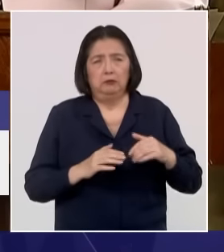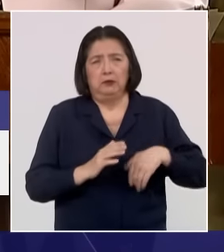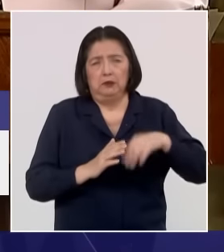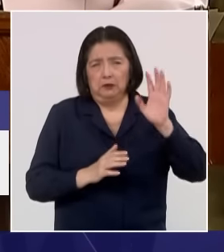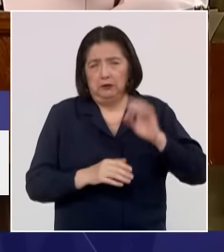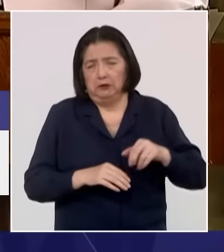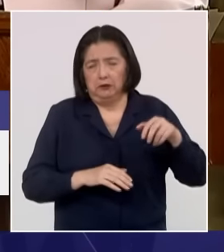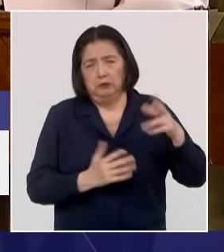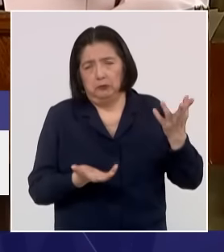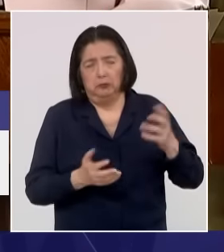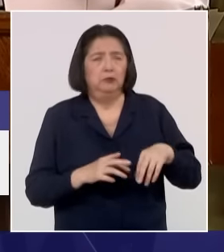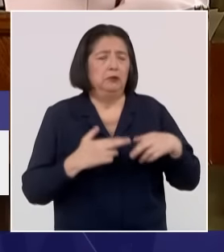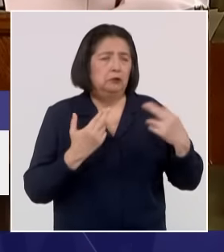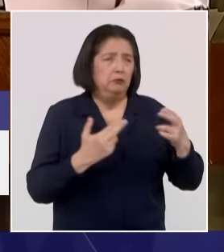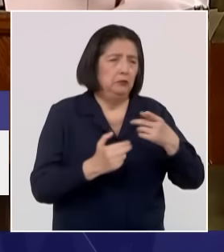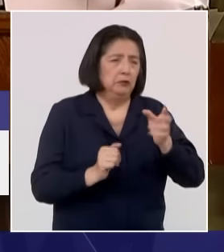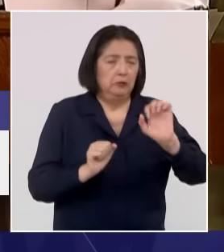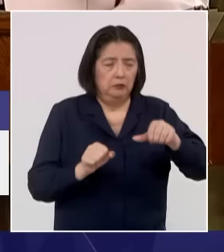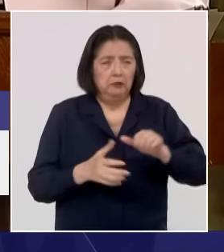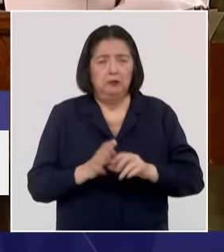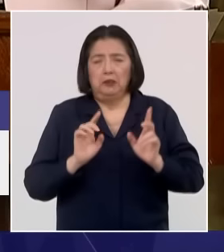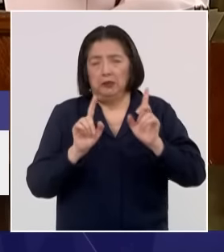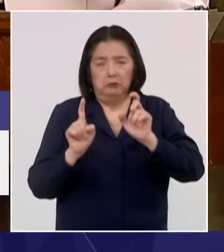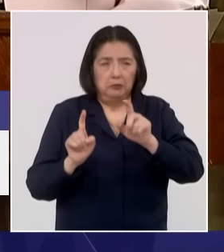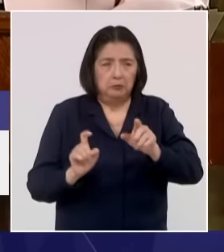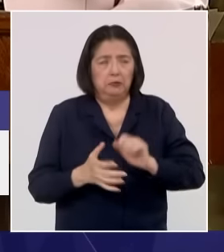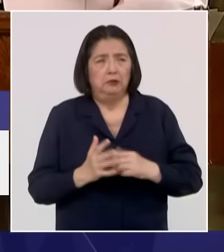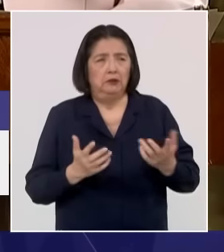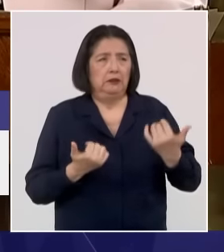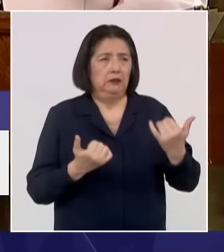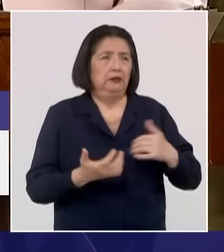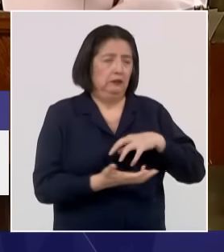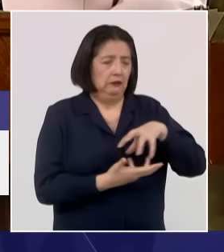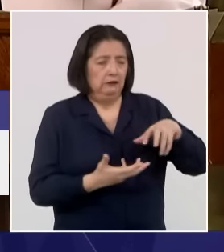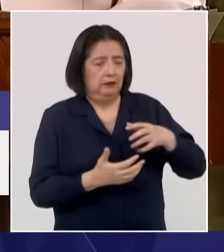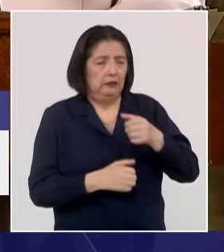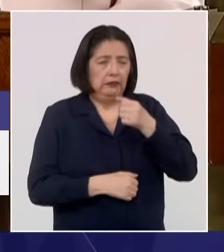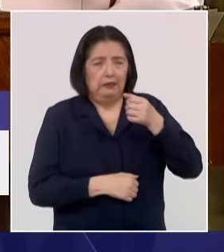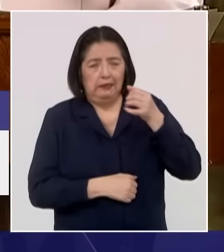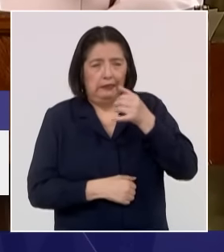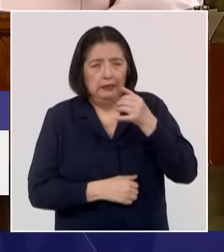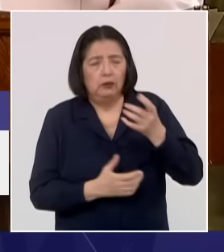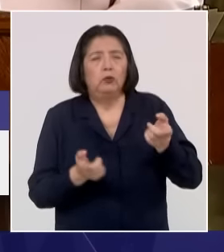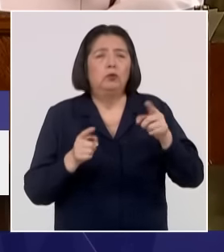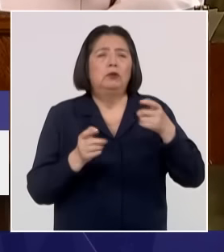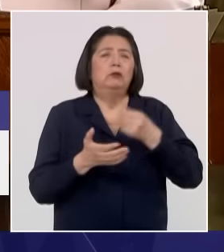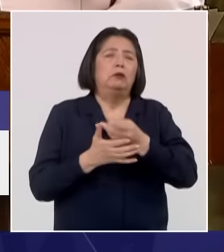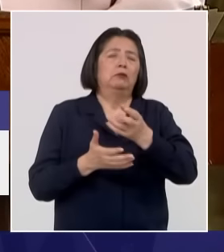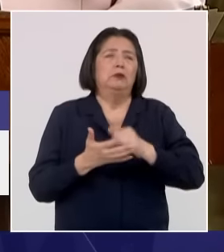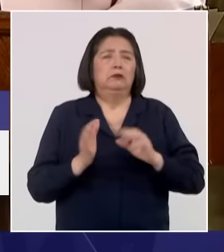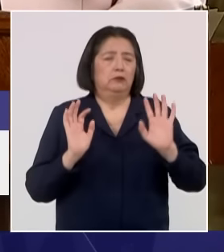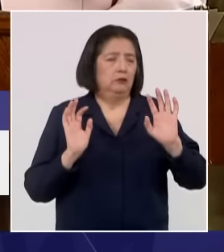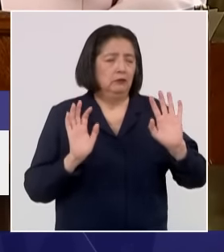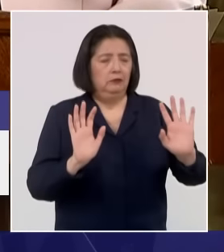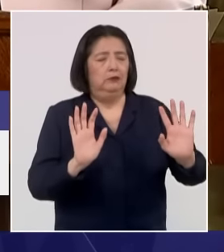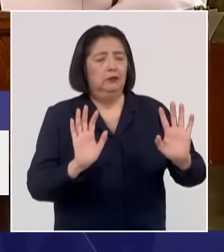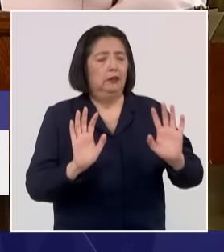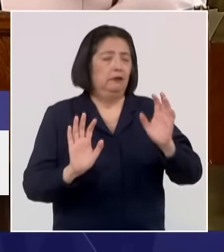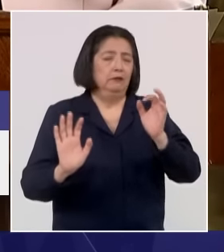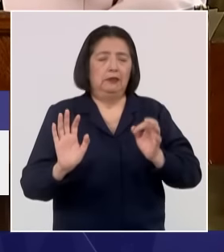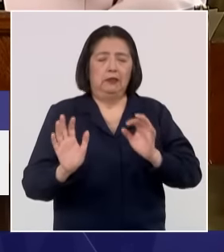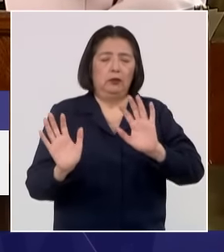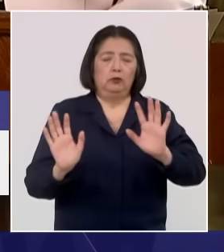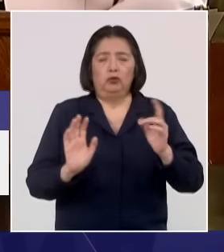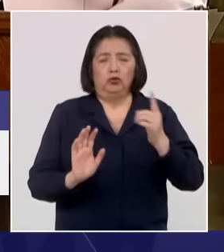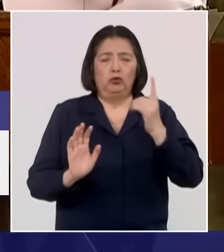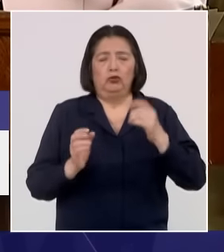oficial. Y, bueno, se le preguntó justamente entre el alboroto aquí de los medios de comunicación del cuándo lo había adquirido y dijo que estas verdades o que esto